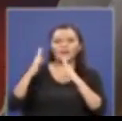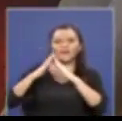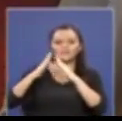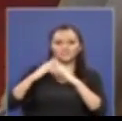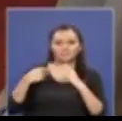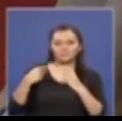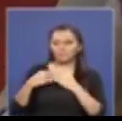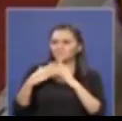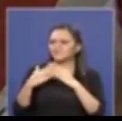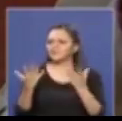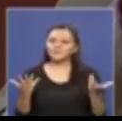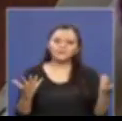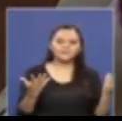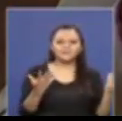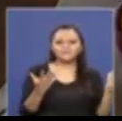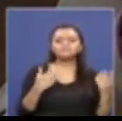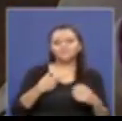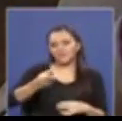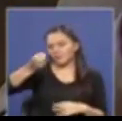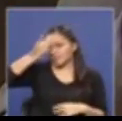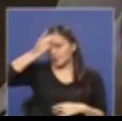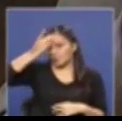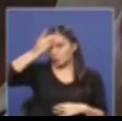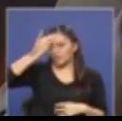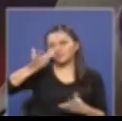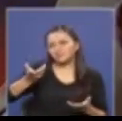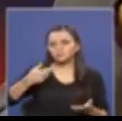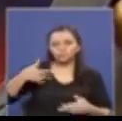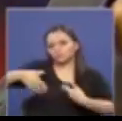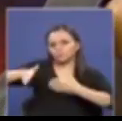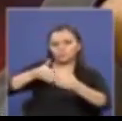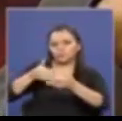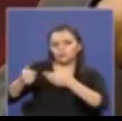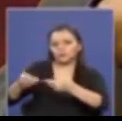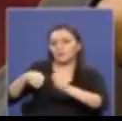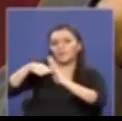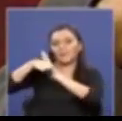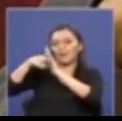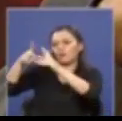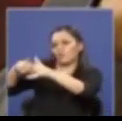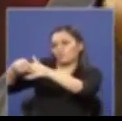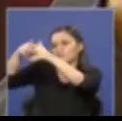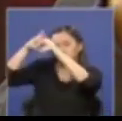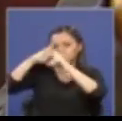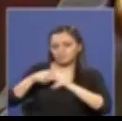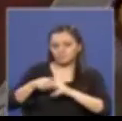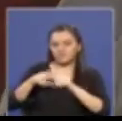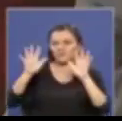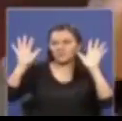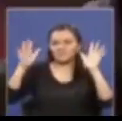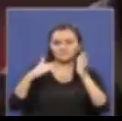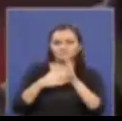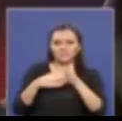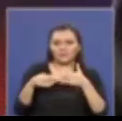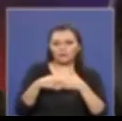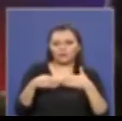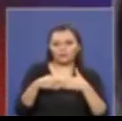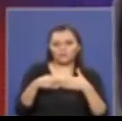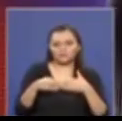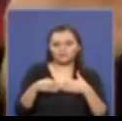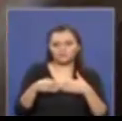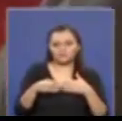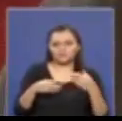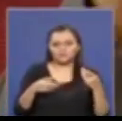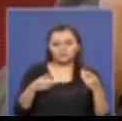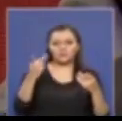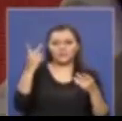Tuvieron que endeudarse para prestar la casa. Tenía sentido, ¿no? Pedir prestado, qué sé yo, 10.000 y tener 20.000 guardado